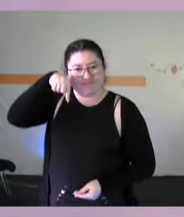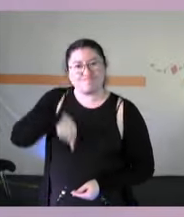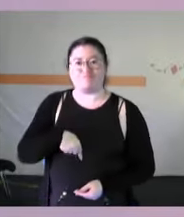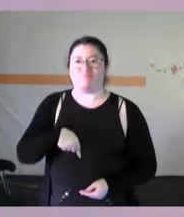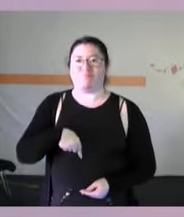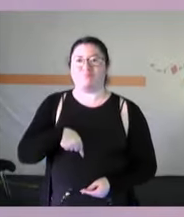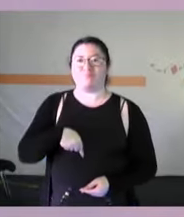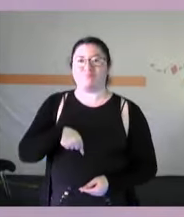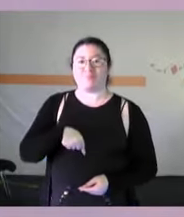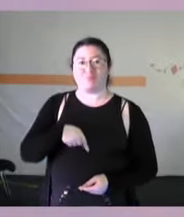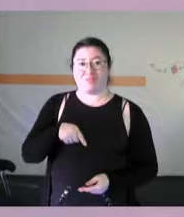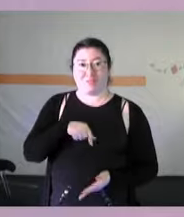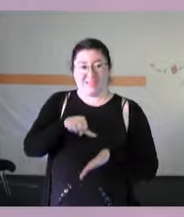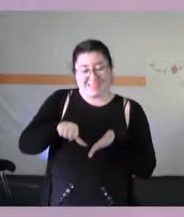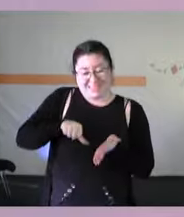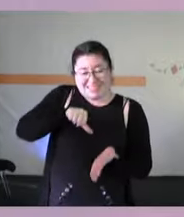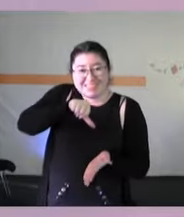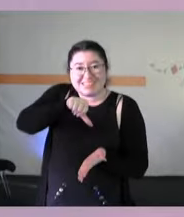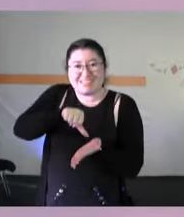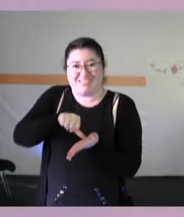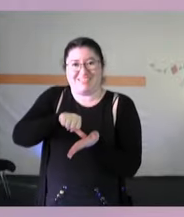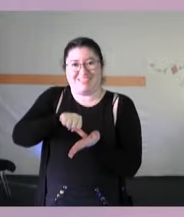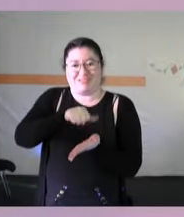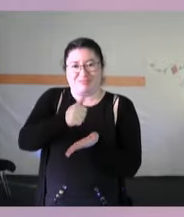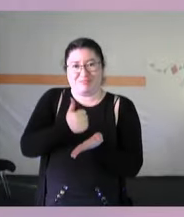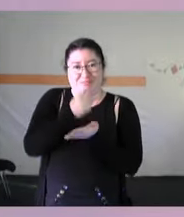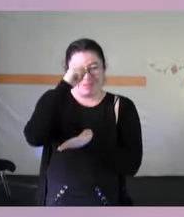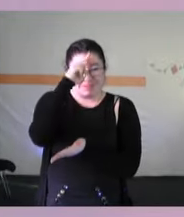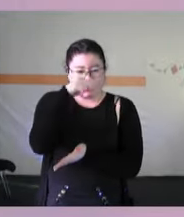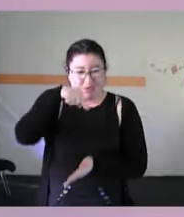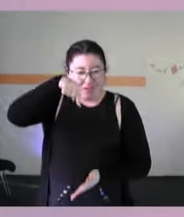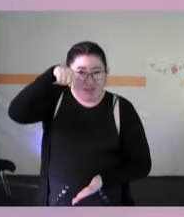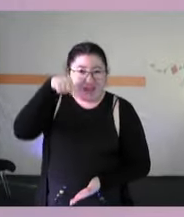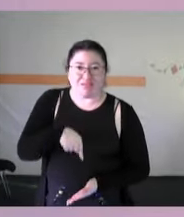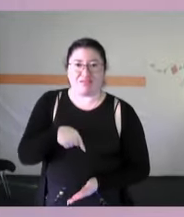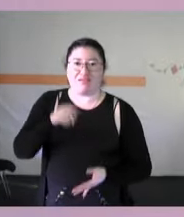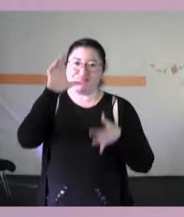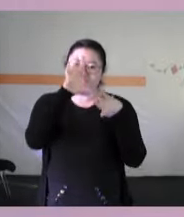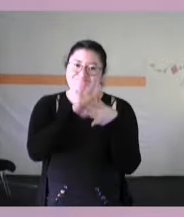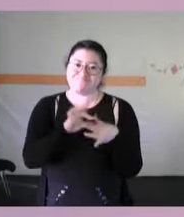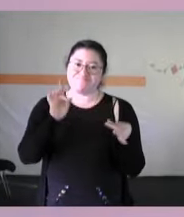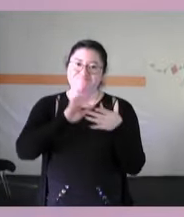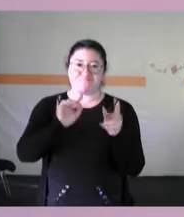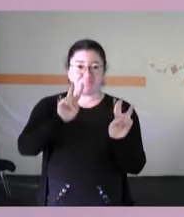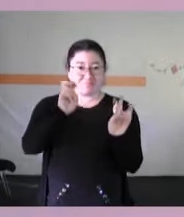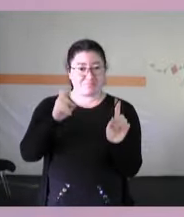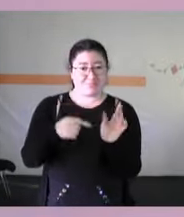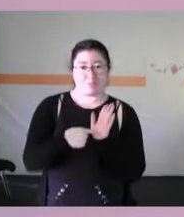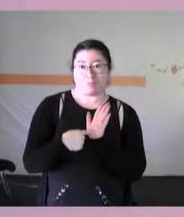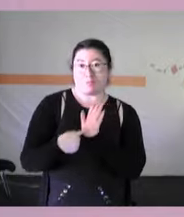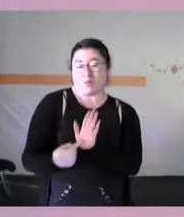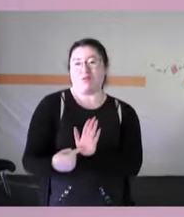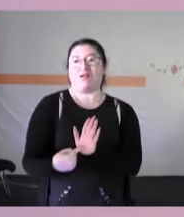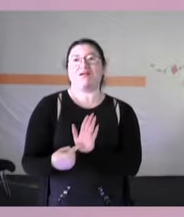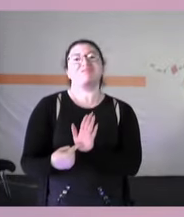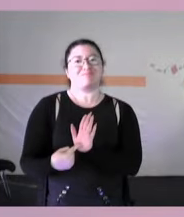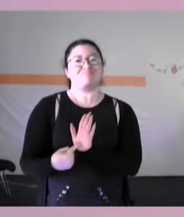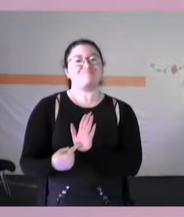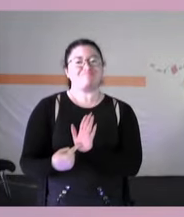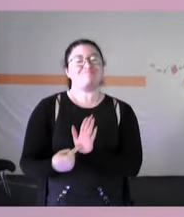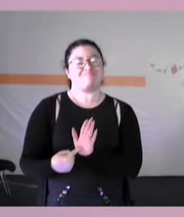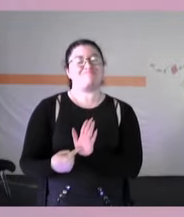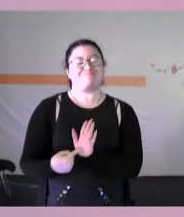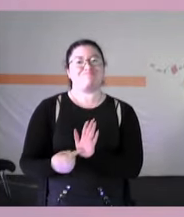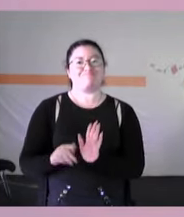al centro del centro del centro de Ciudad de México a hablar de esto, ya vale.